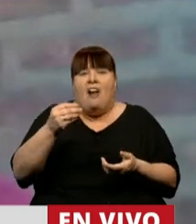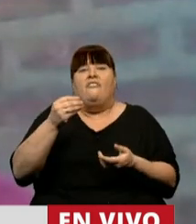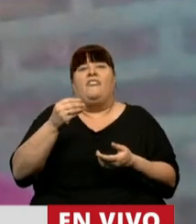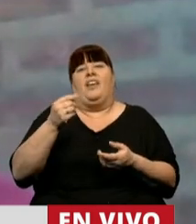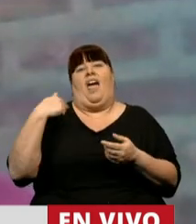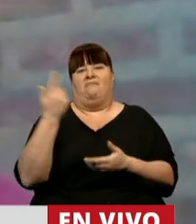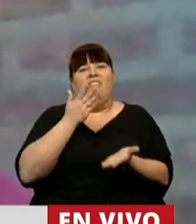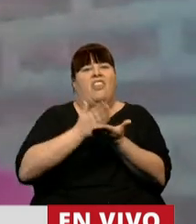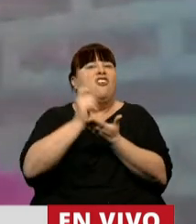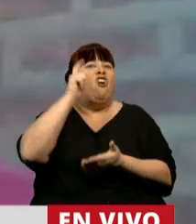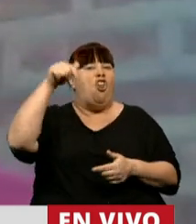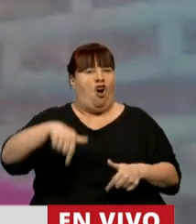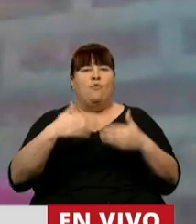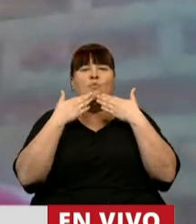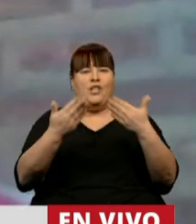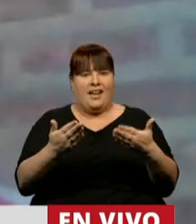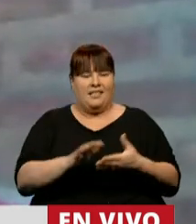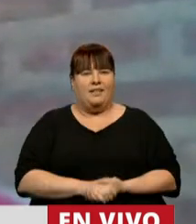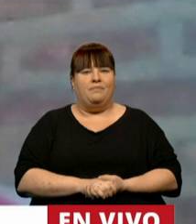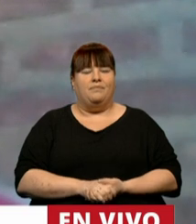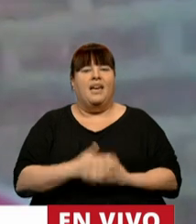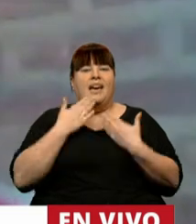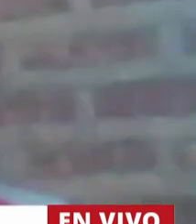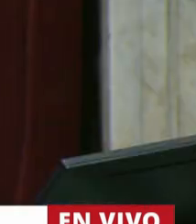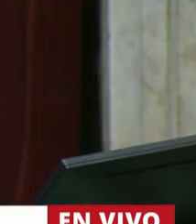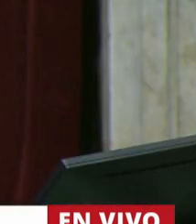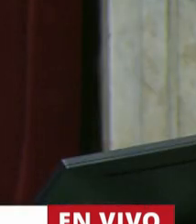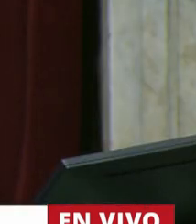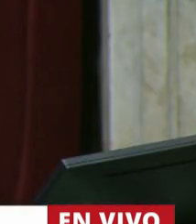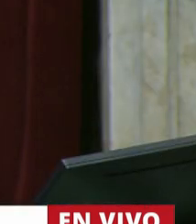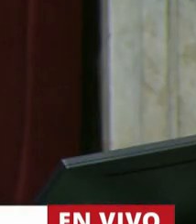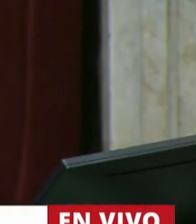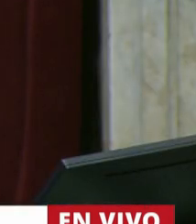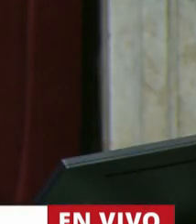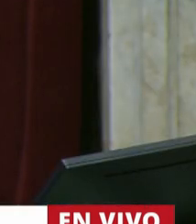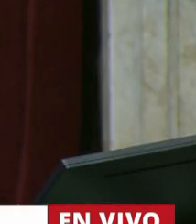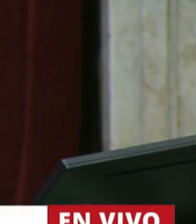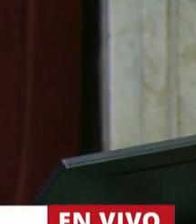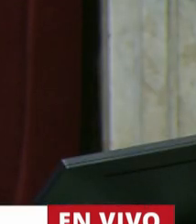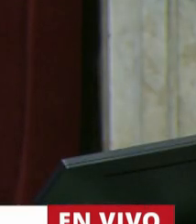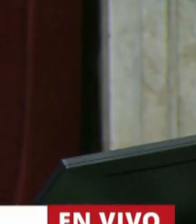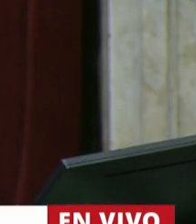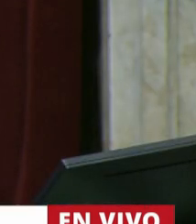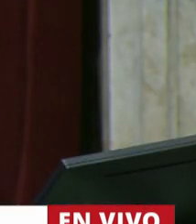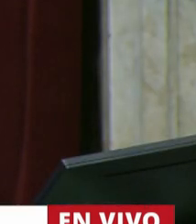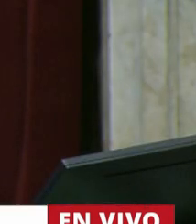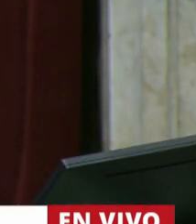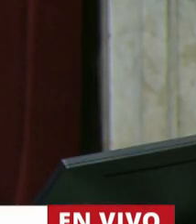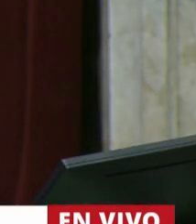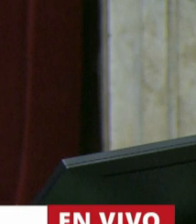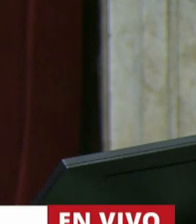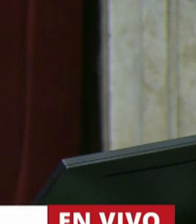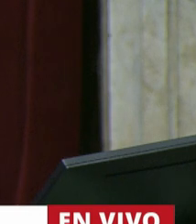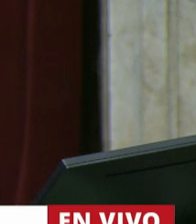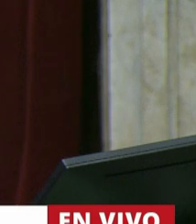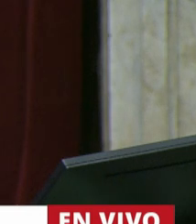trajo a los derechos que tenemos Ho Muchísimas gracias gracias diputada quiero recordarle a los diputados que seamos respetuosos del